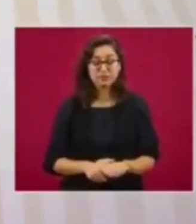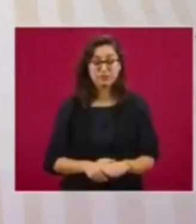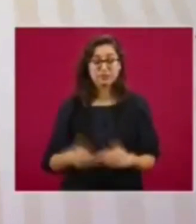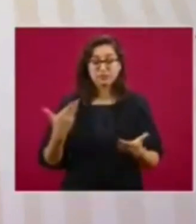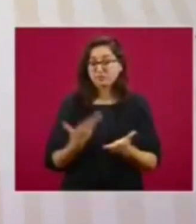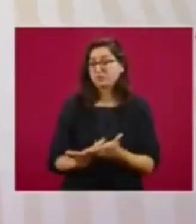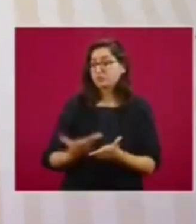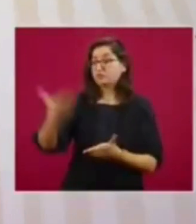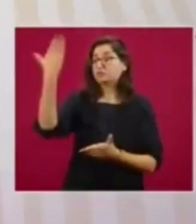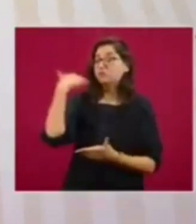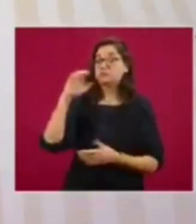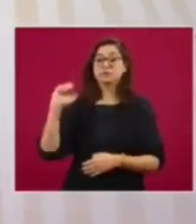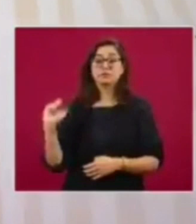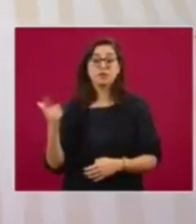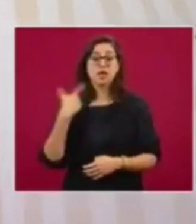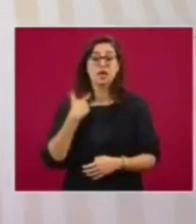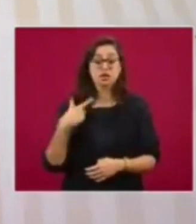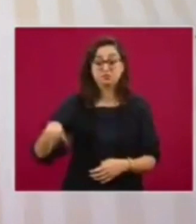a que